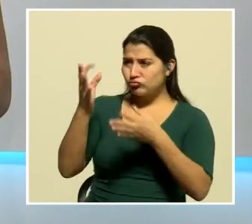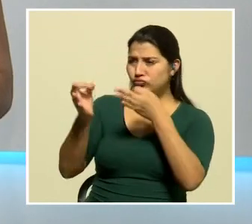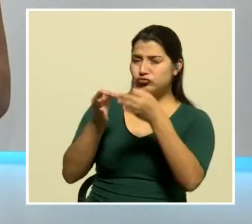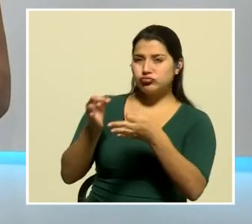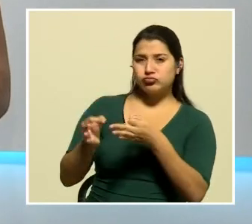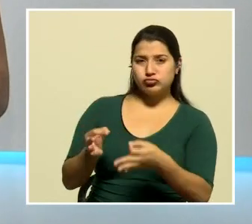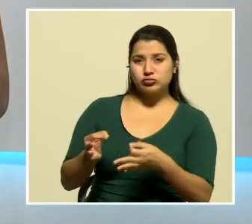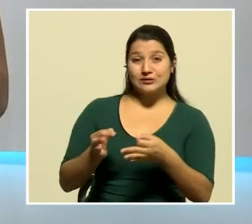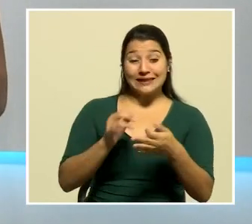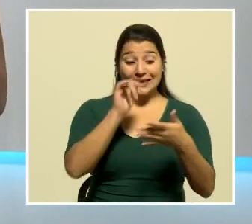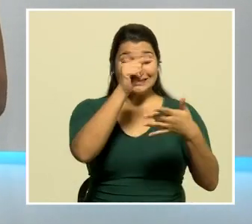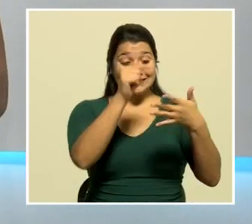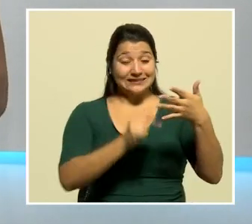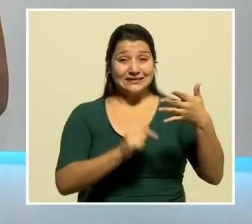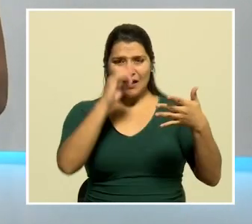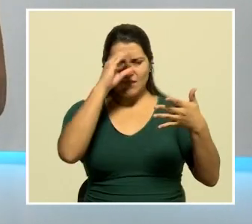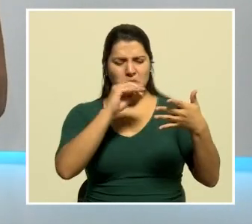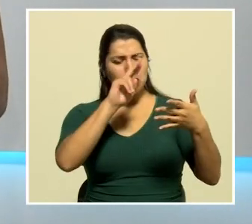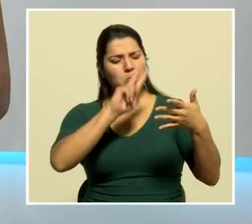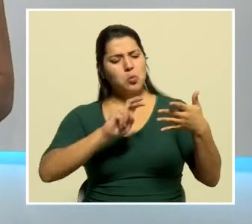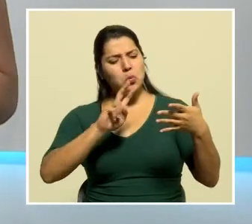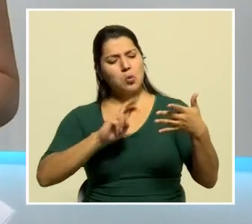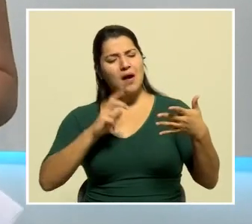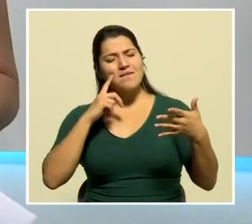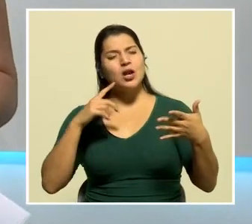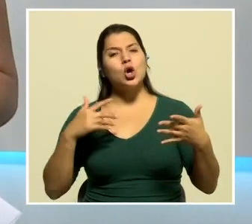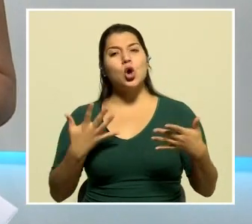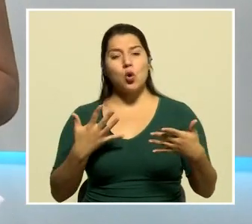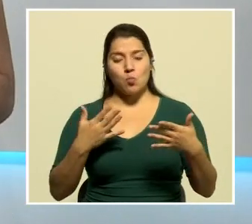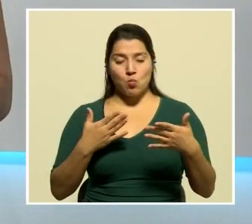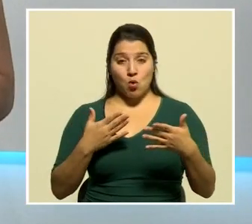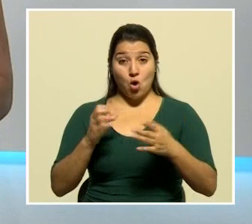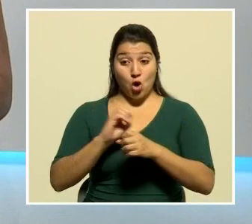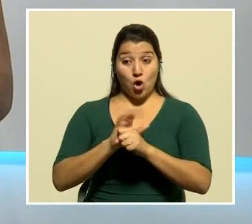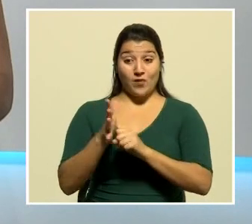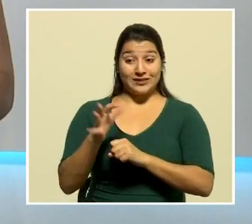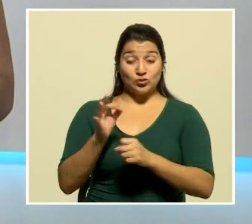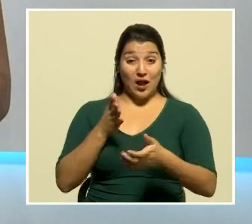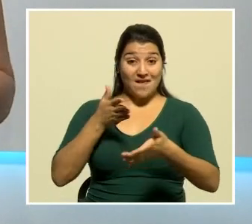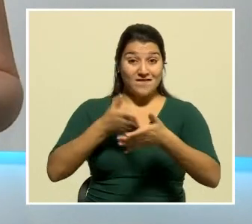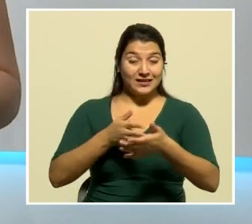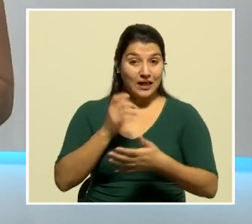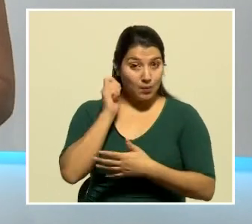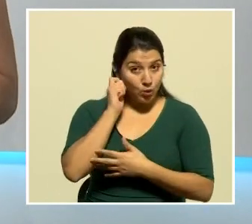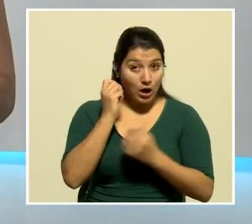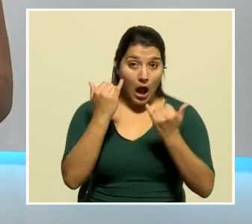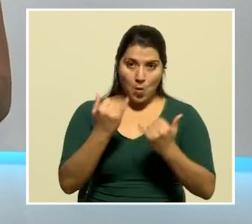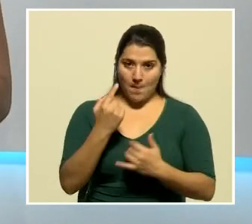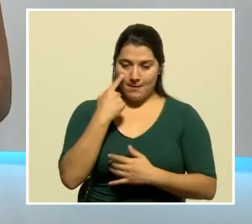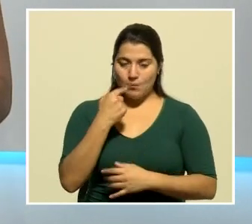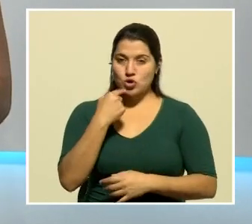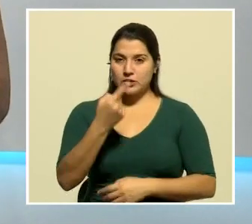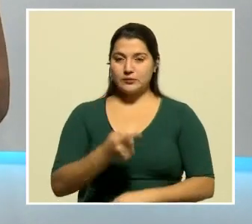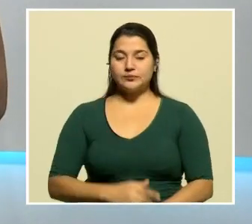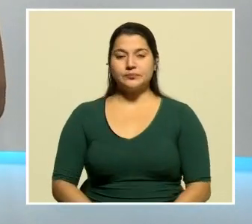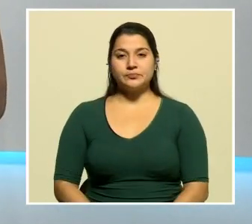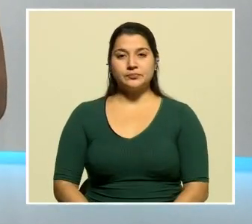recopilar para hacer un análisis de cómo ha afectado a las mujeres más vulnerables de nuestro país el COVID-19, y estas son las